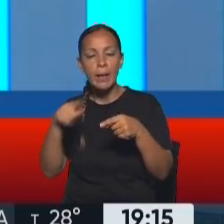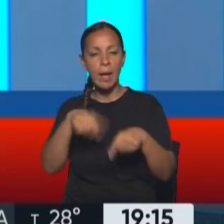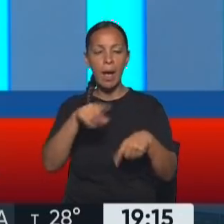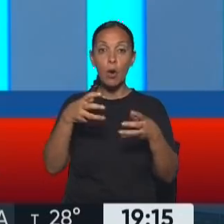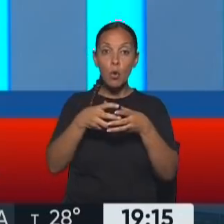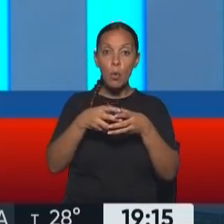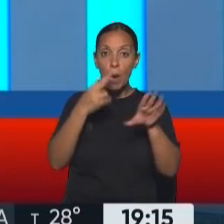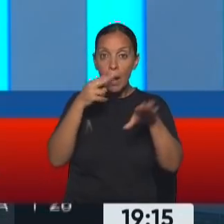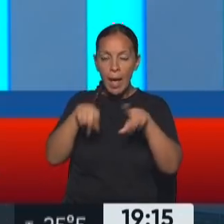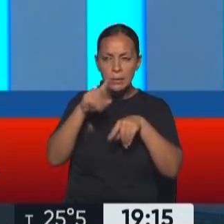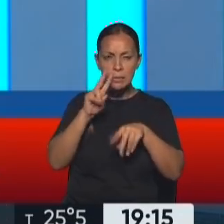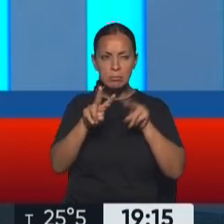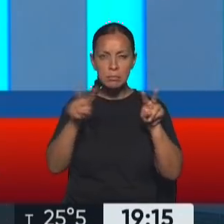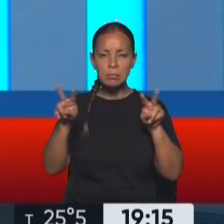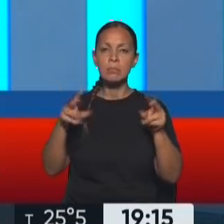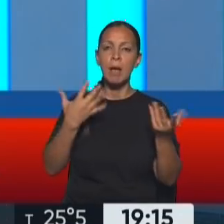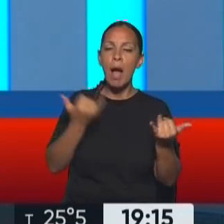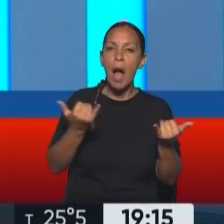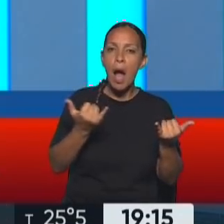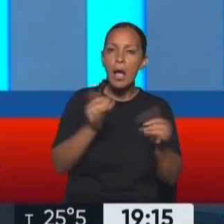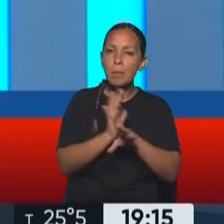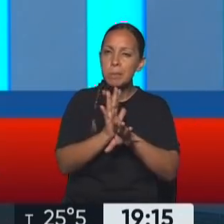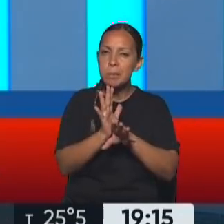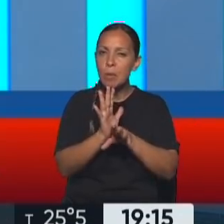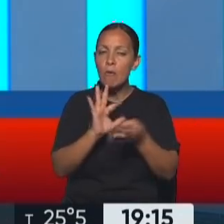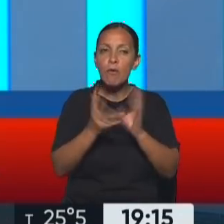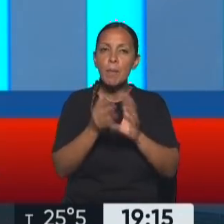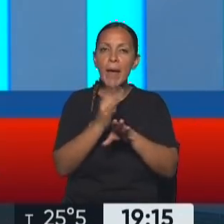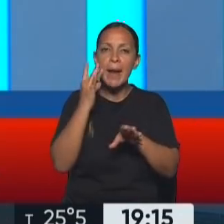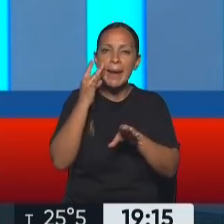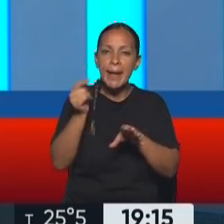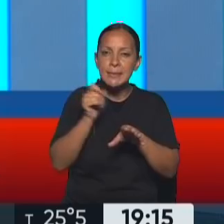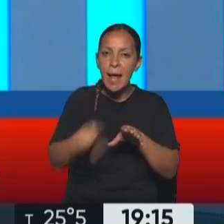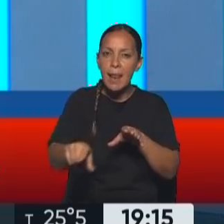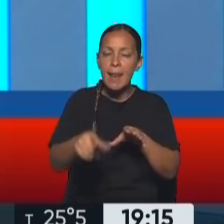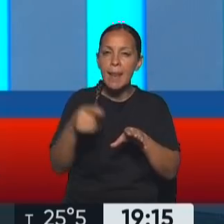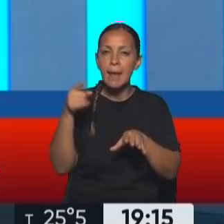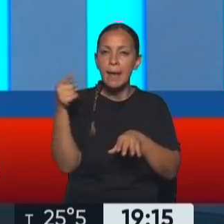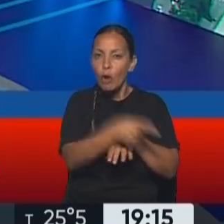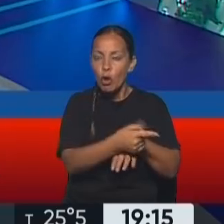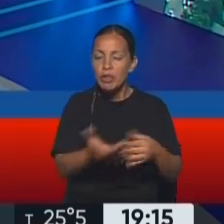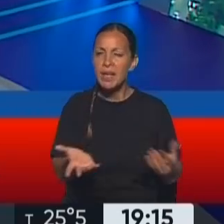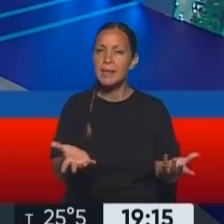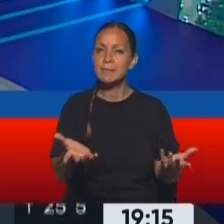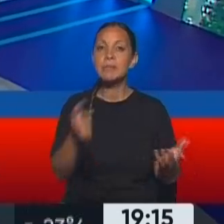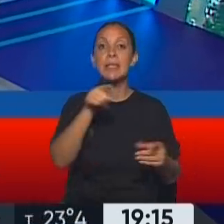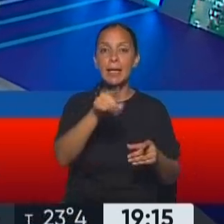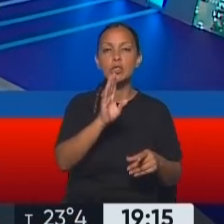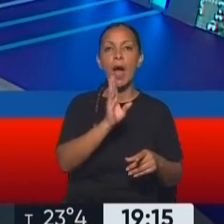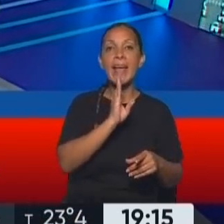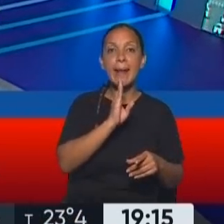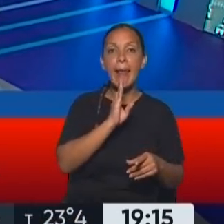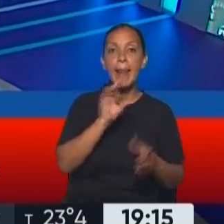que, bueno, hay un combate racial contra los rusos. Y esto a Israel le preocupa y